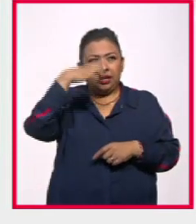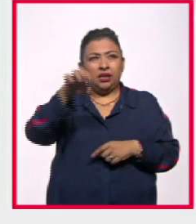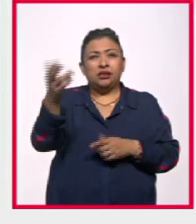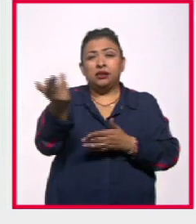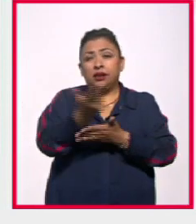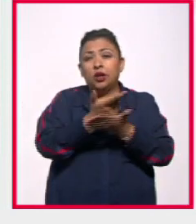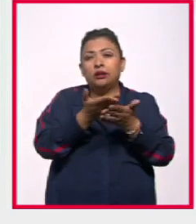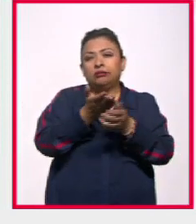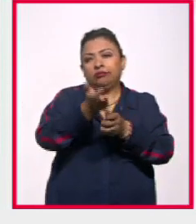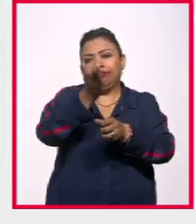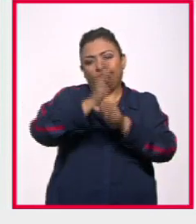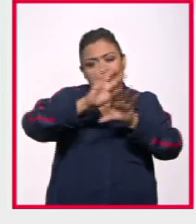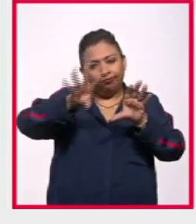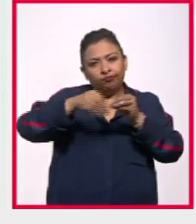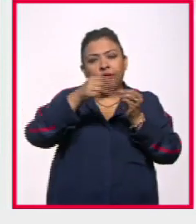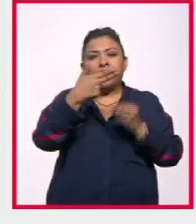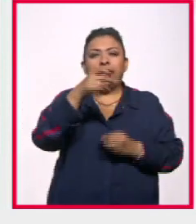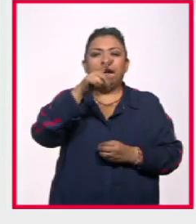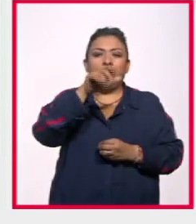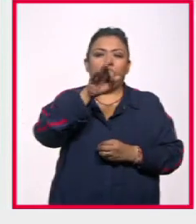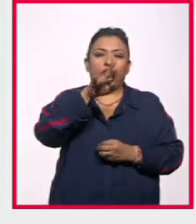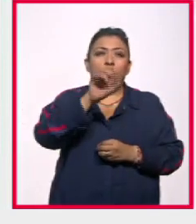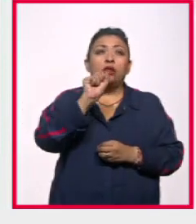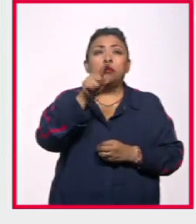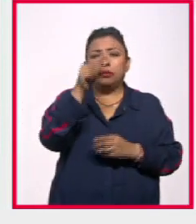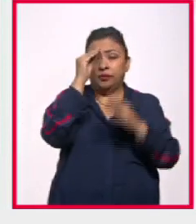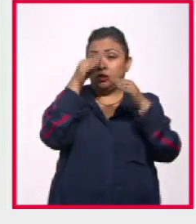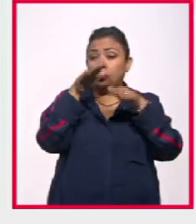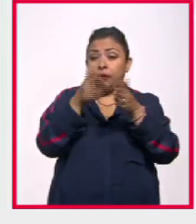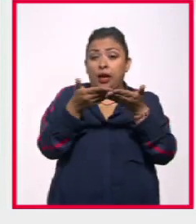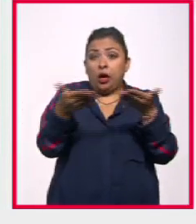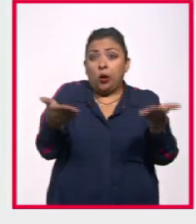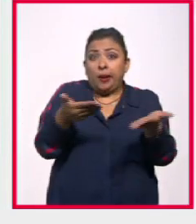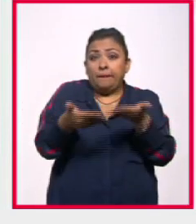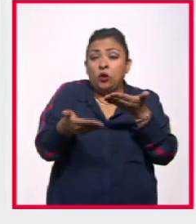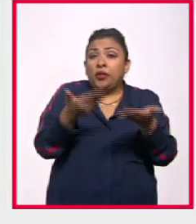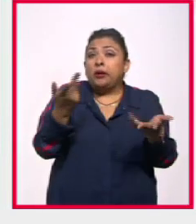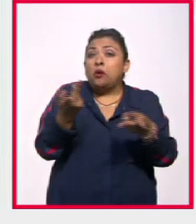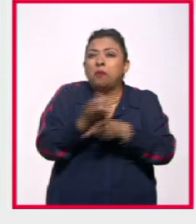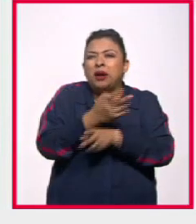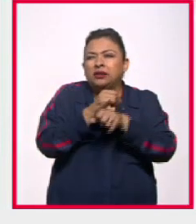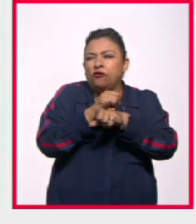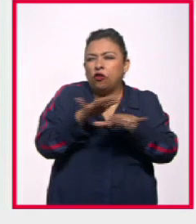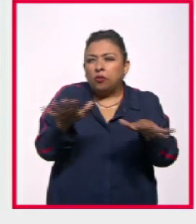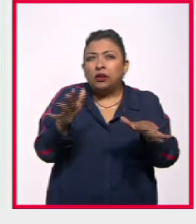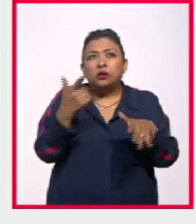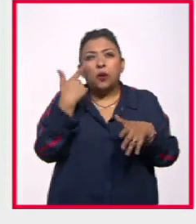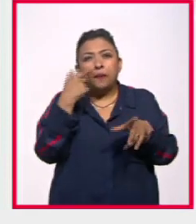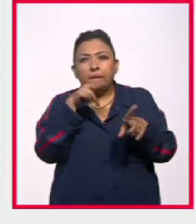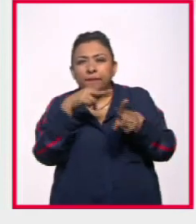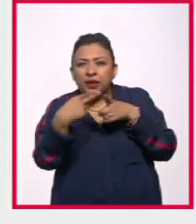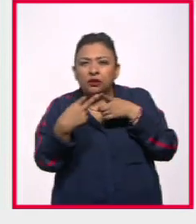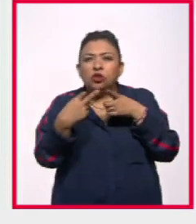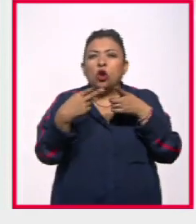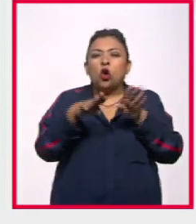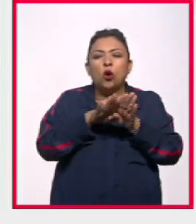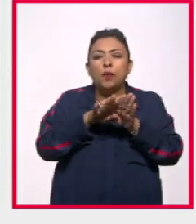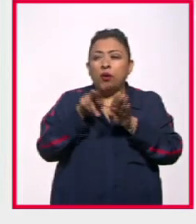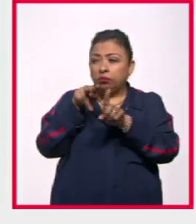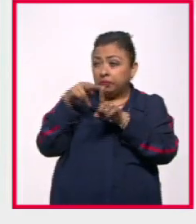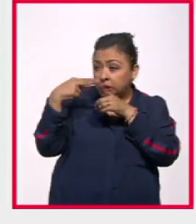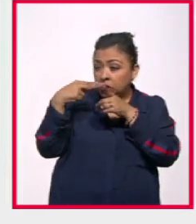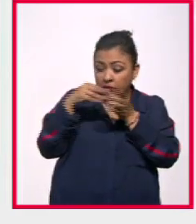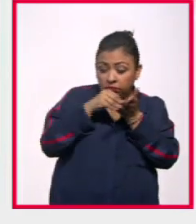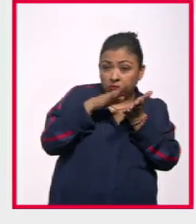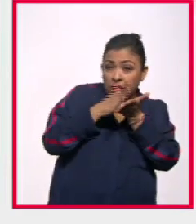trazo y del humor de Elio Flores. Y la reflexión sobre la actualidad, porque esas incisiones, esa manera de ver y de dibujar el